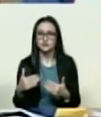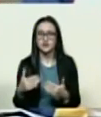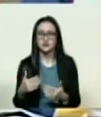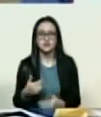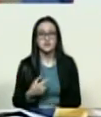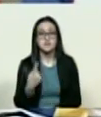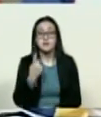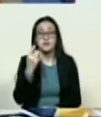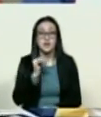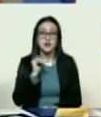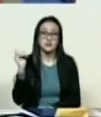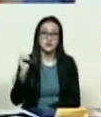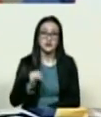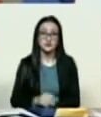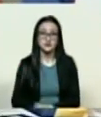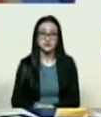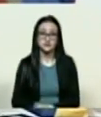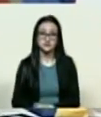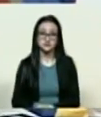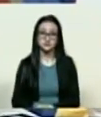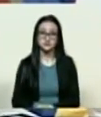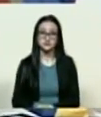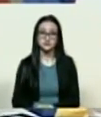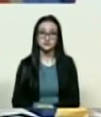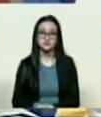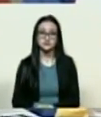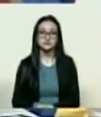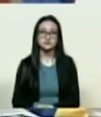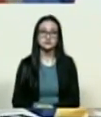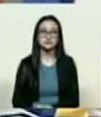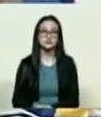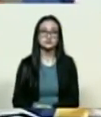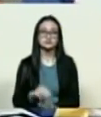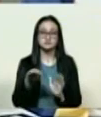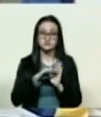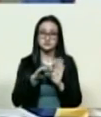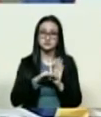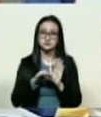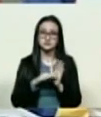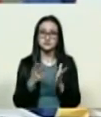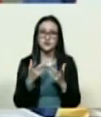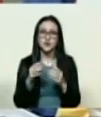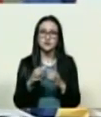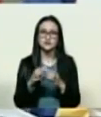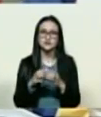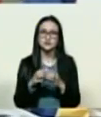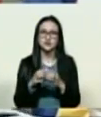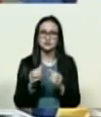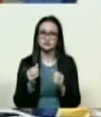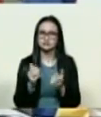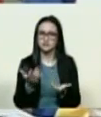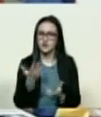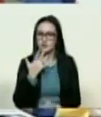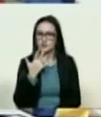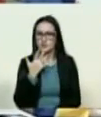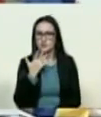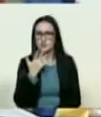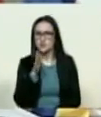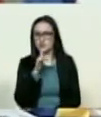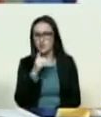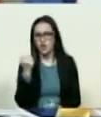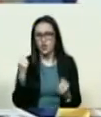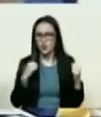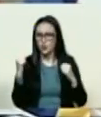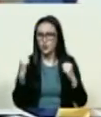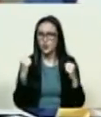extraordinario. Y dentro de nuestra organización, seguro, no tenemos ninguna duda, van a